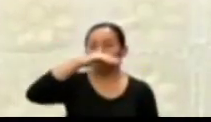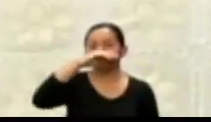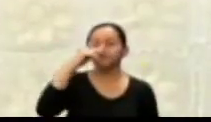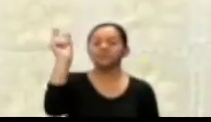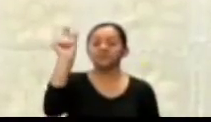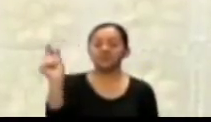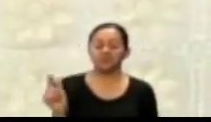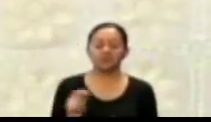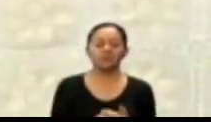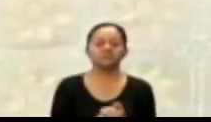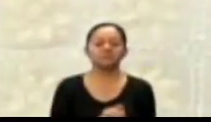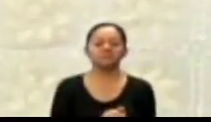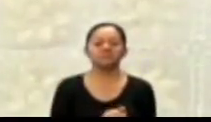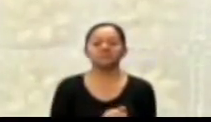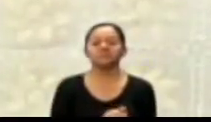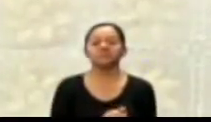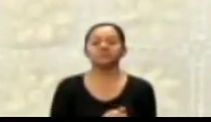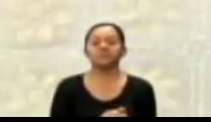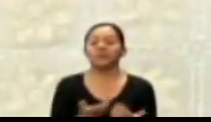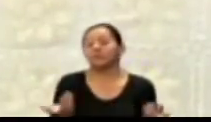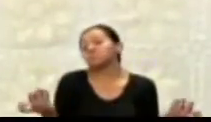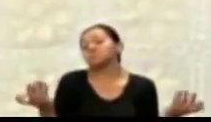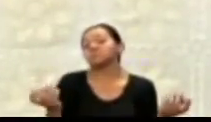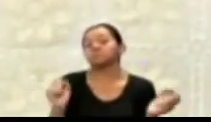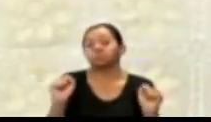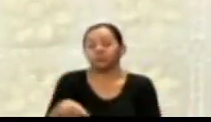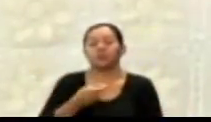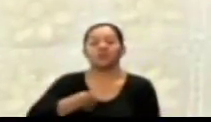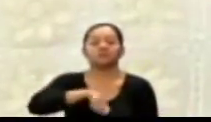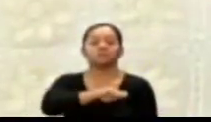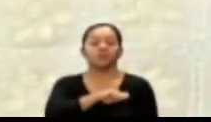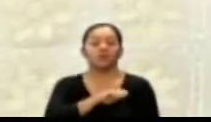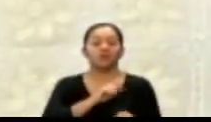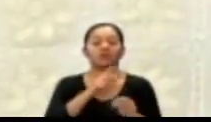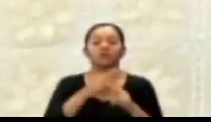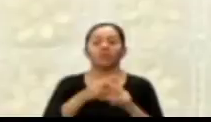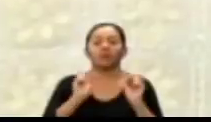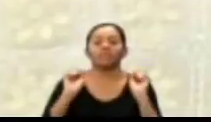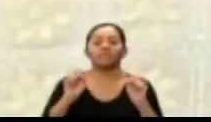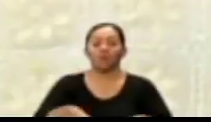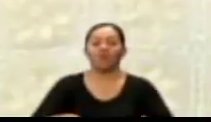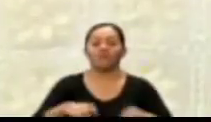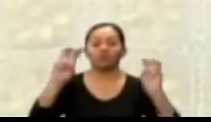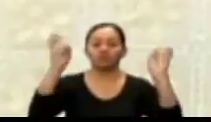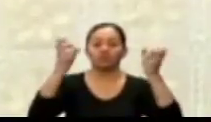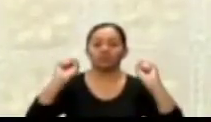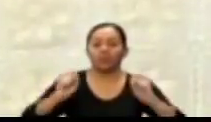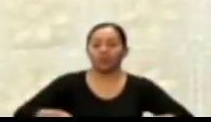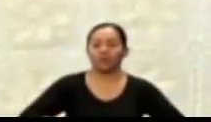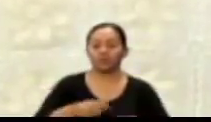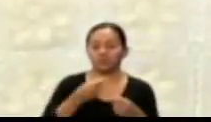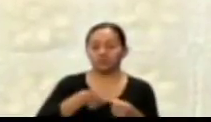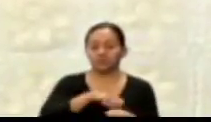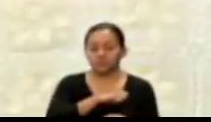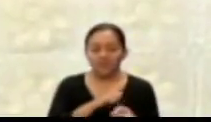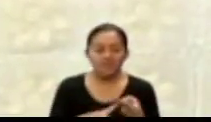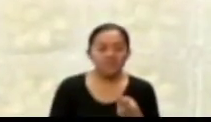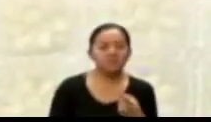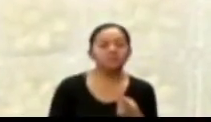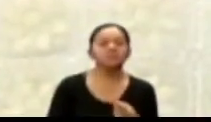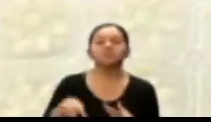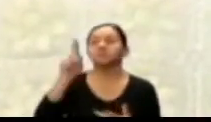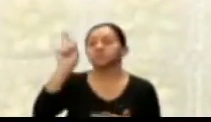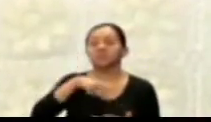Italia, Podemos en España y muchas otras fuerzas. Vamos a tener aquí al Partido Comunista Chino, su percepción